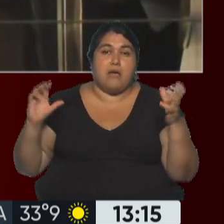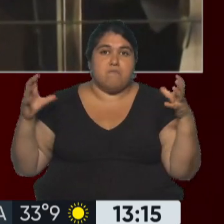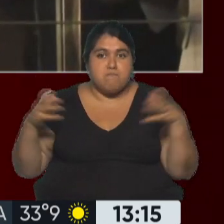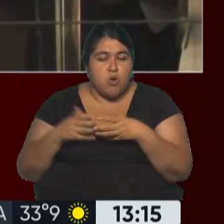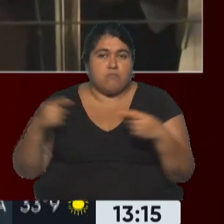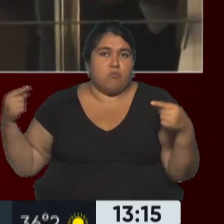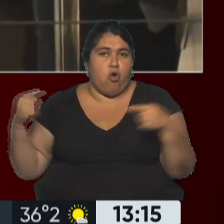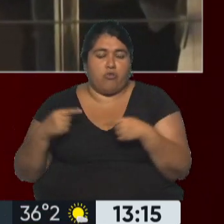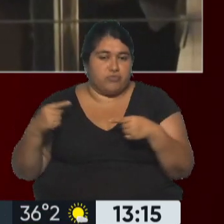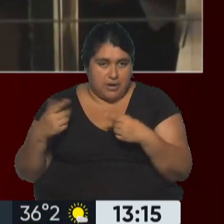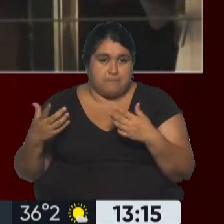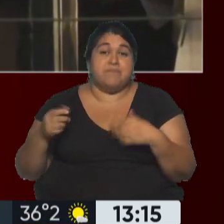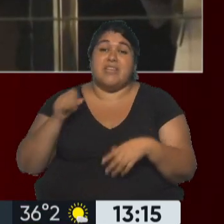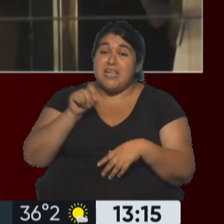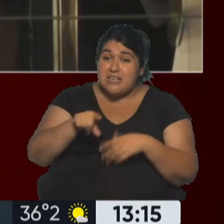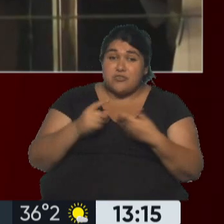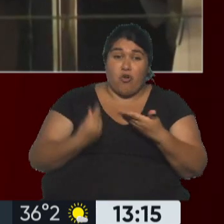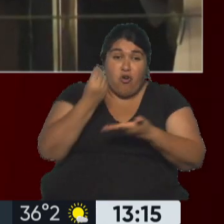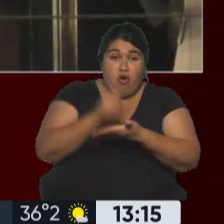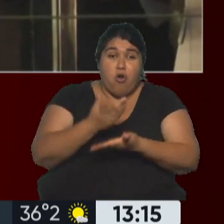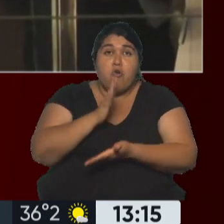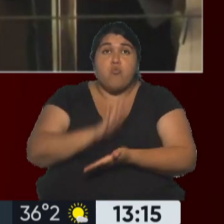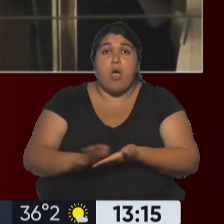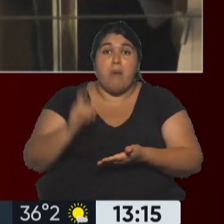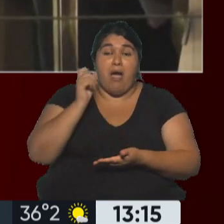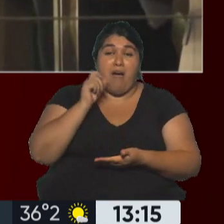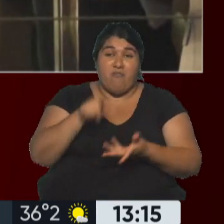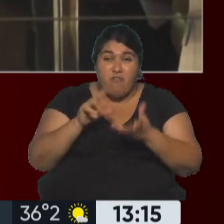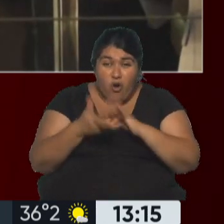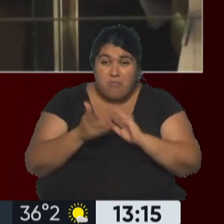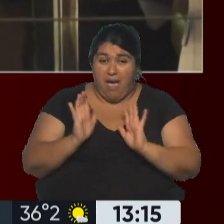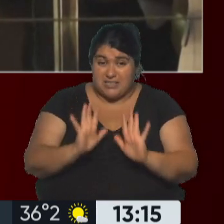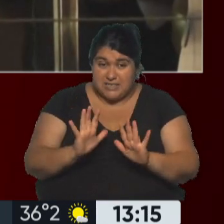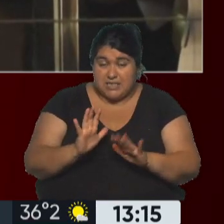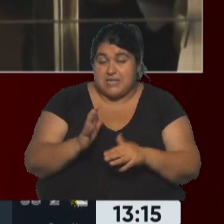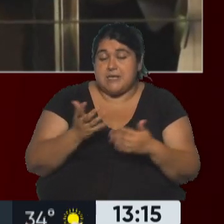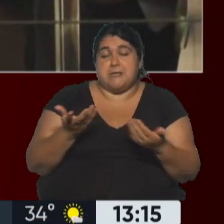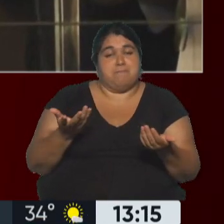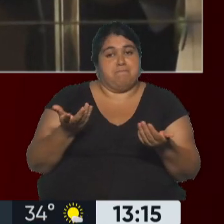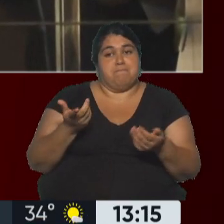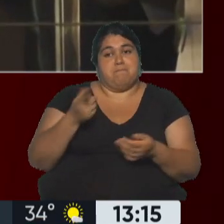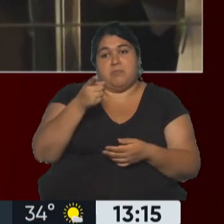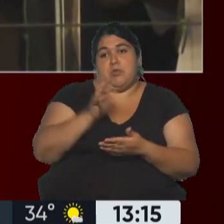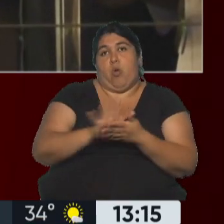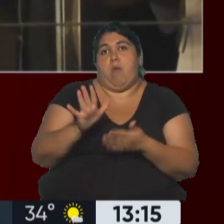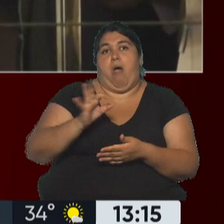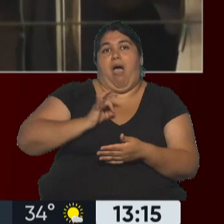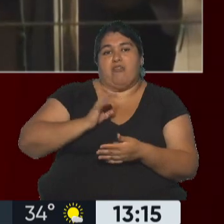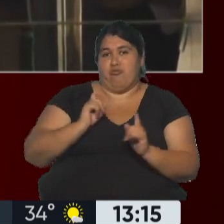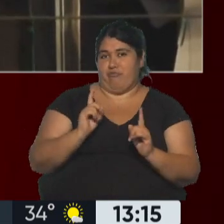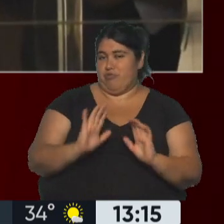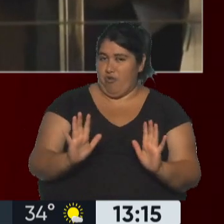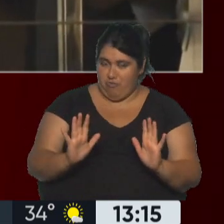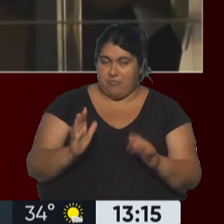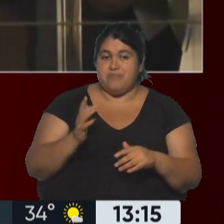mal. Lamentablemente es una fórmula que no es nueva, y tampoco es que tiene hace muchos años. Viene pasando en Latinoamérica